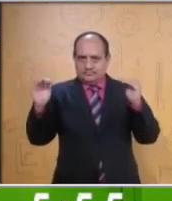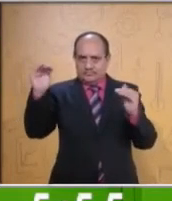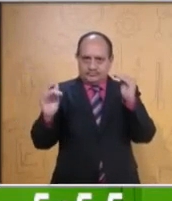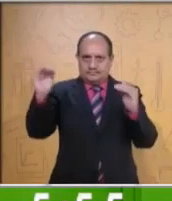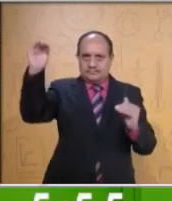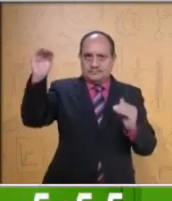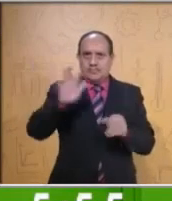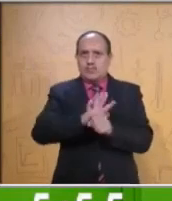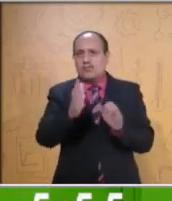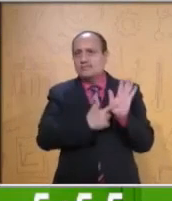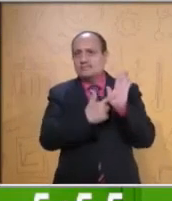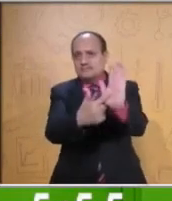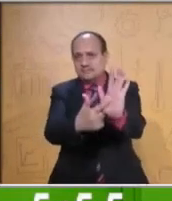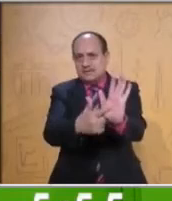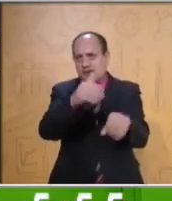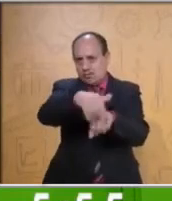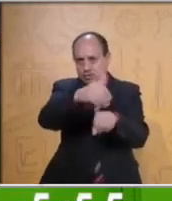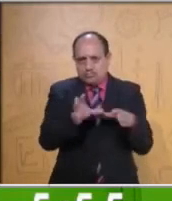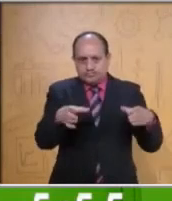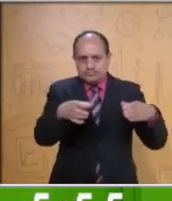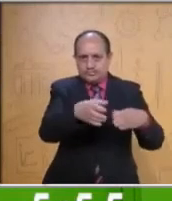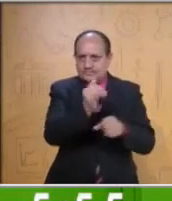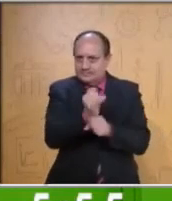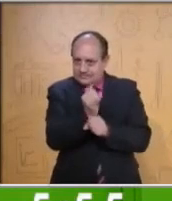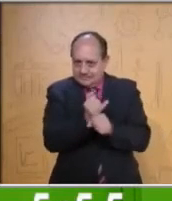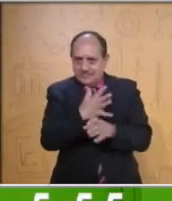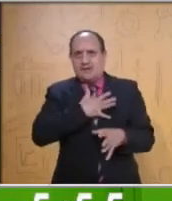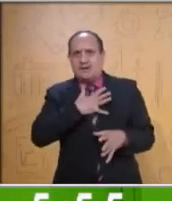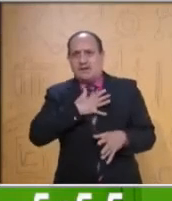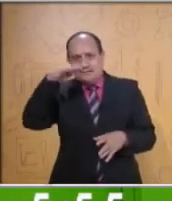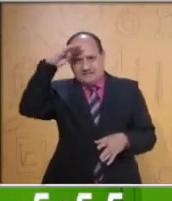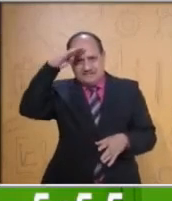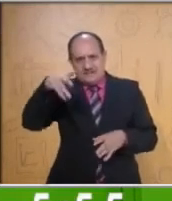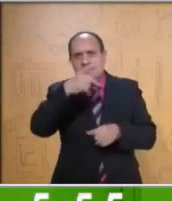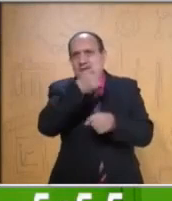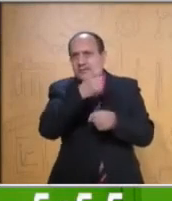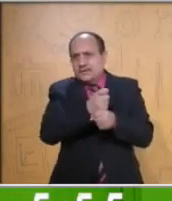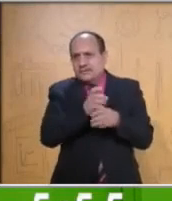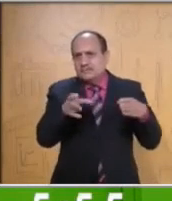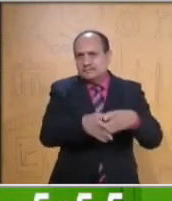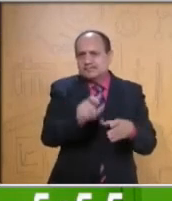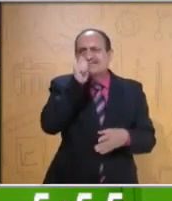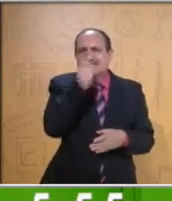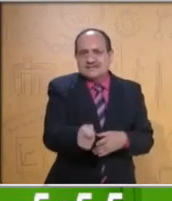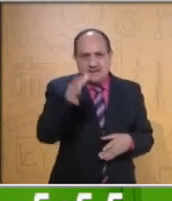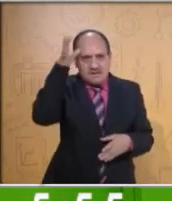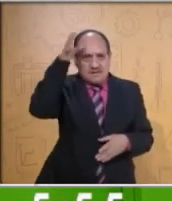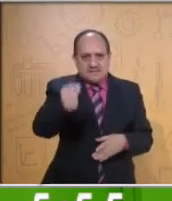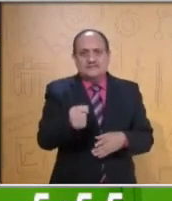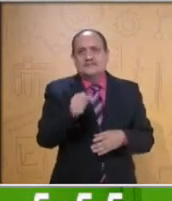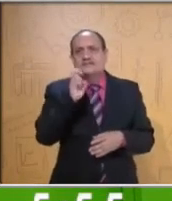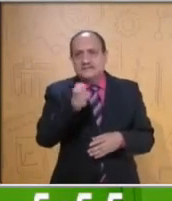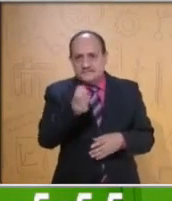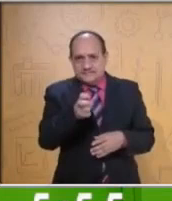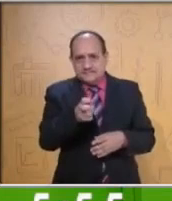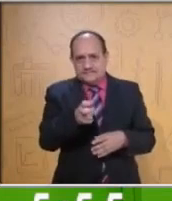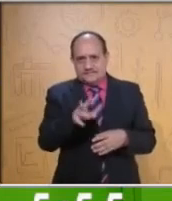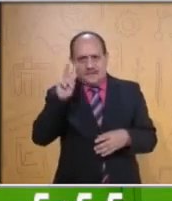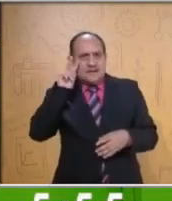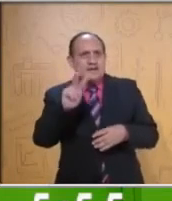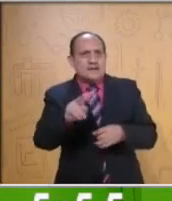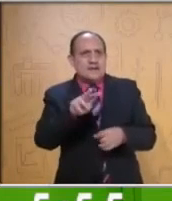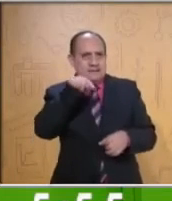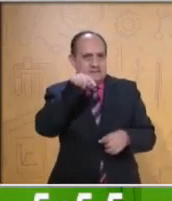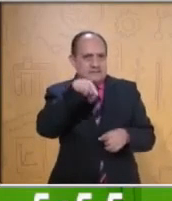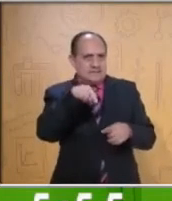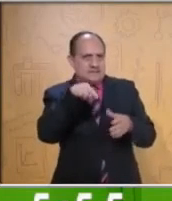de la muestra. Aquí yo estoy considerando con que consideremos la primera definición y sobre todo ver que aquí